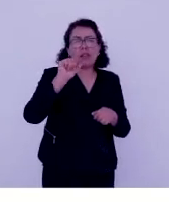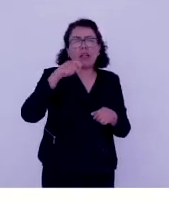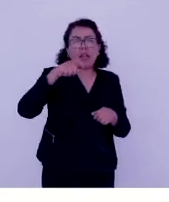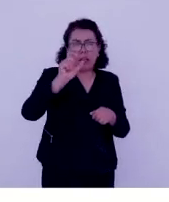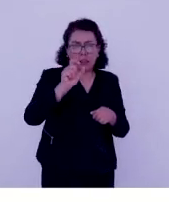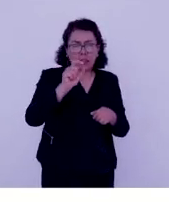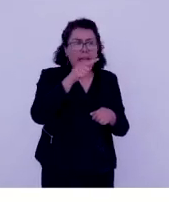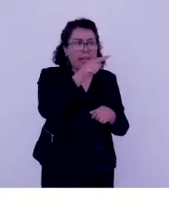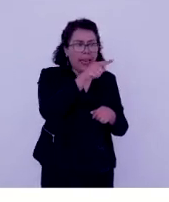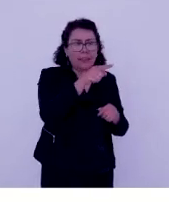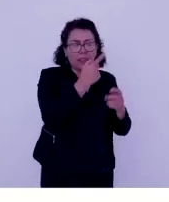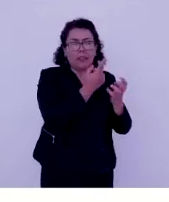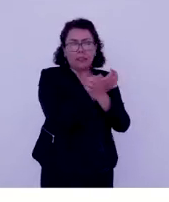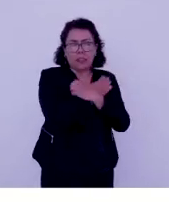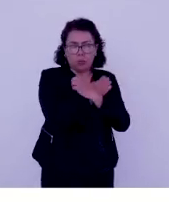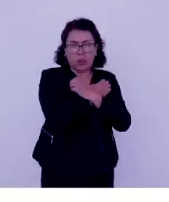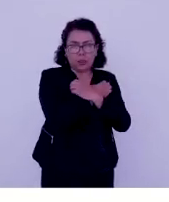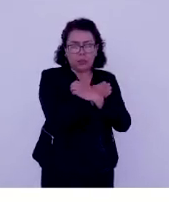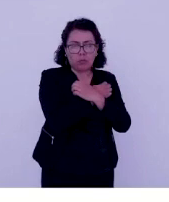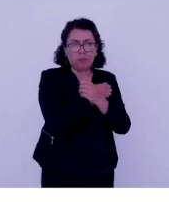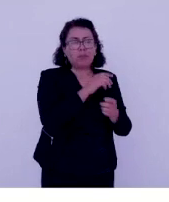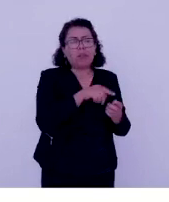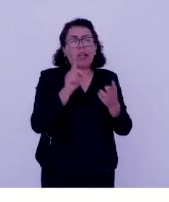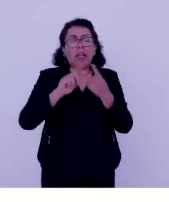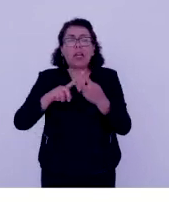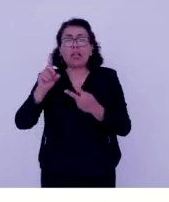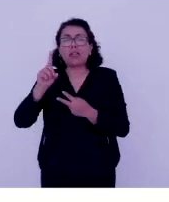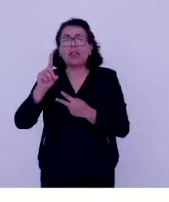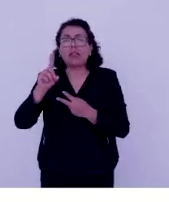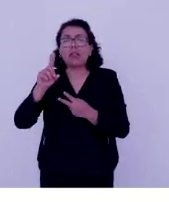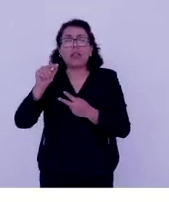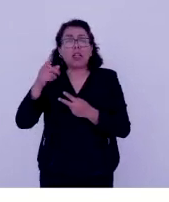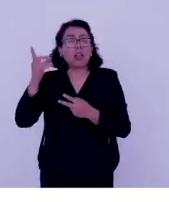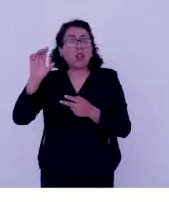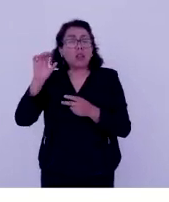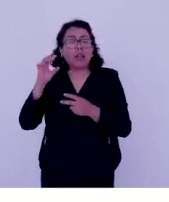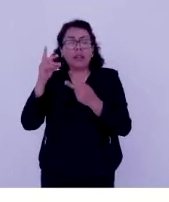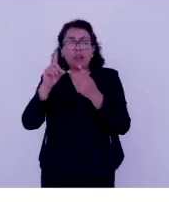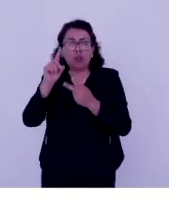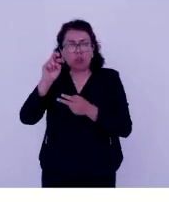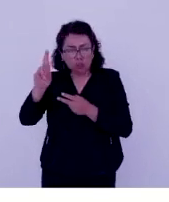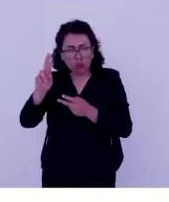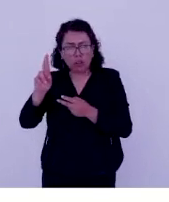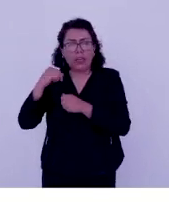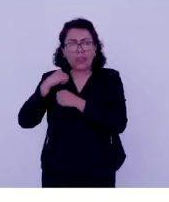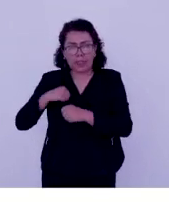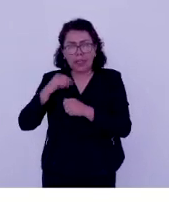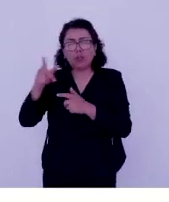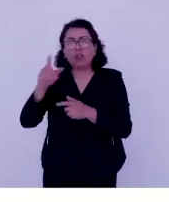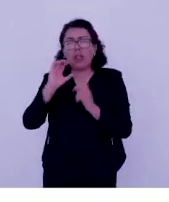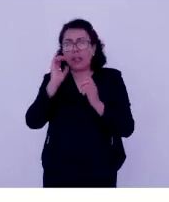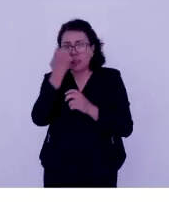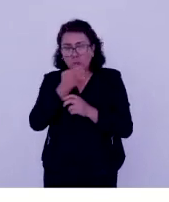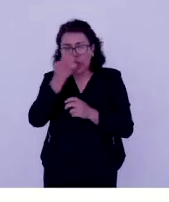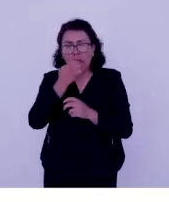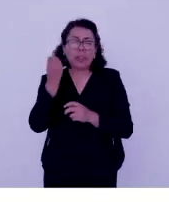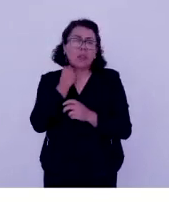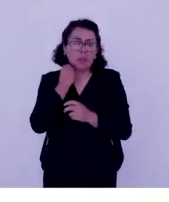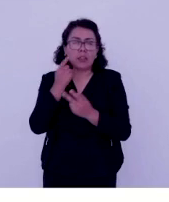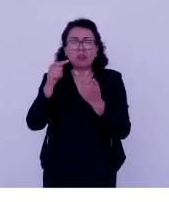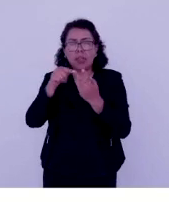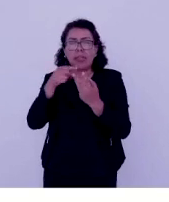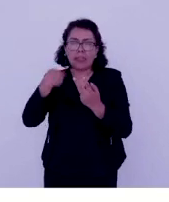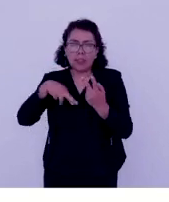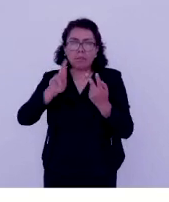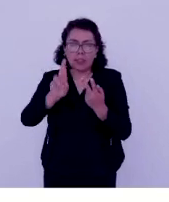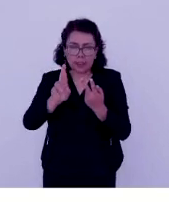representante del sector académico Al Dr Norberto Alvarado alegría del colegio de abogados litigantes y de La Barra queretana de Abogados como representante